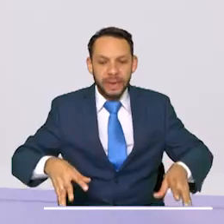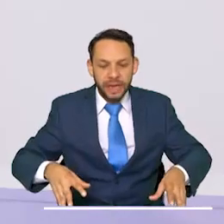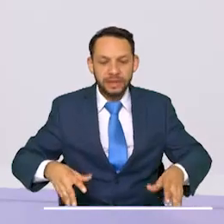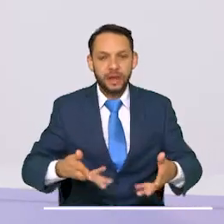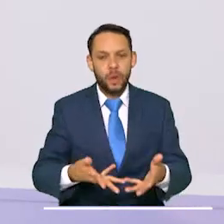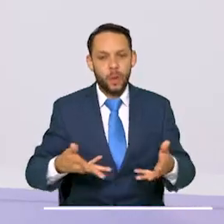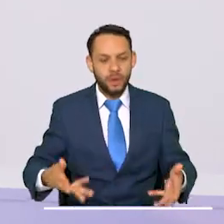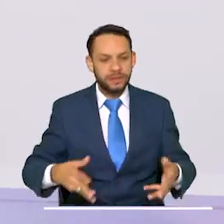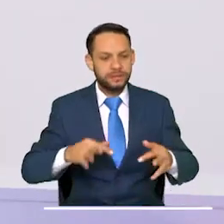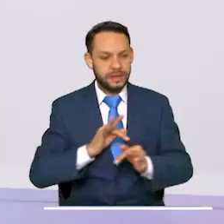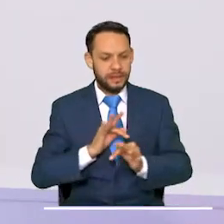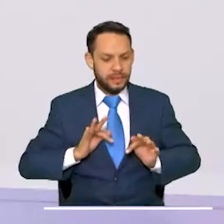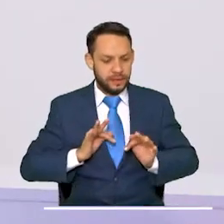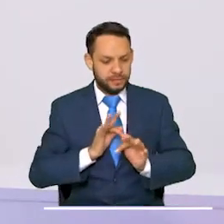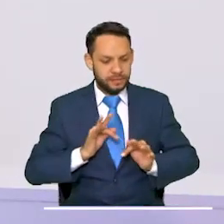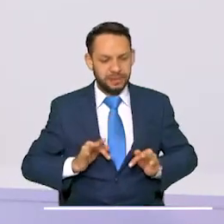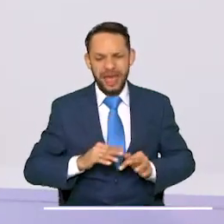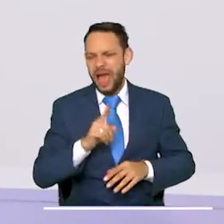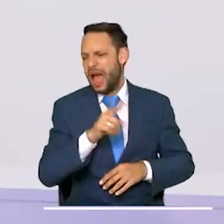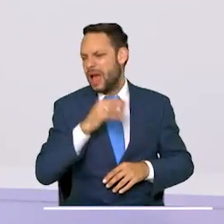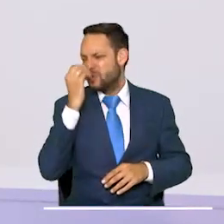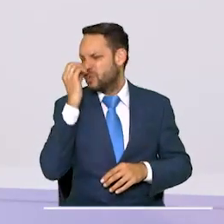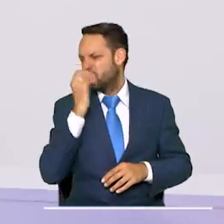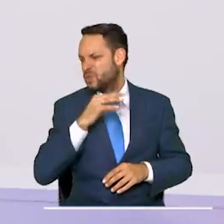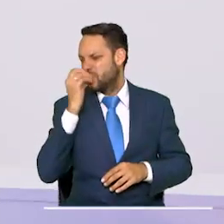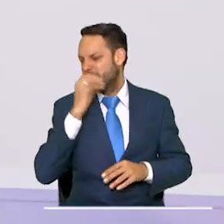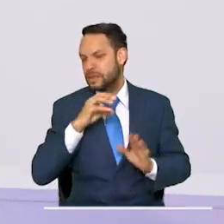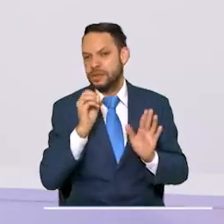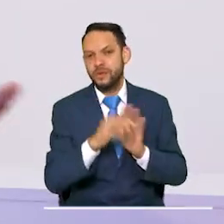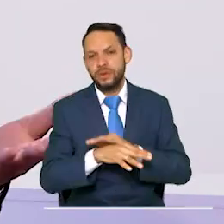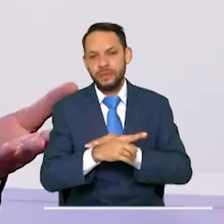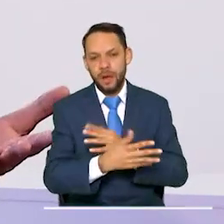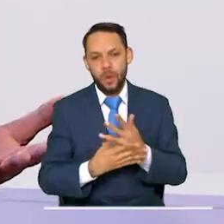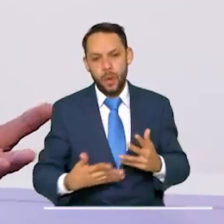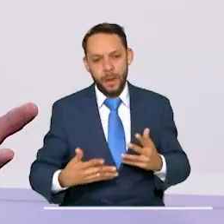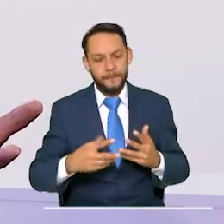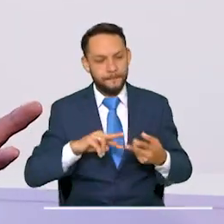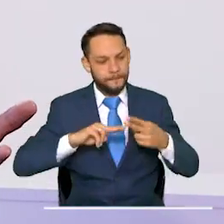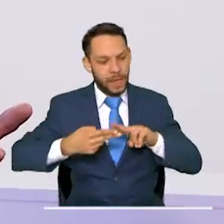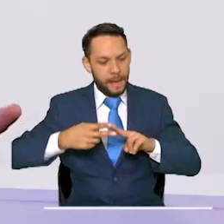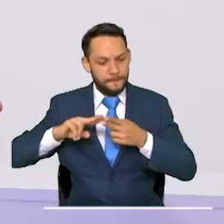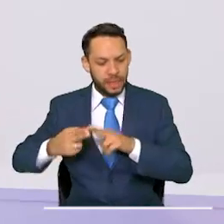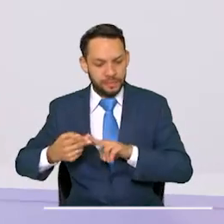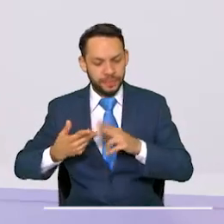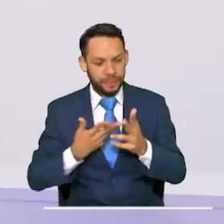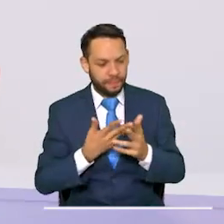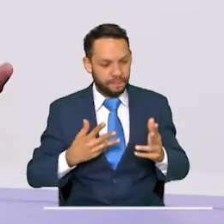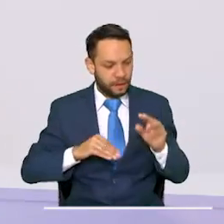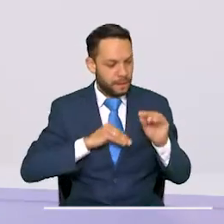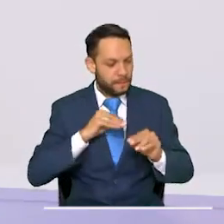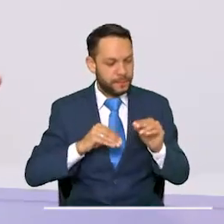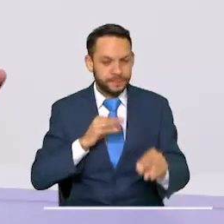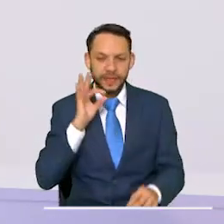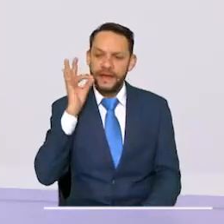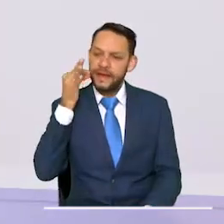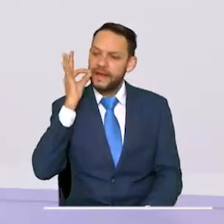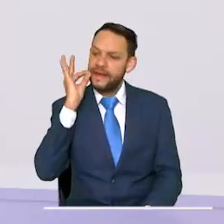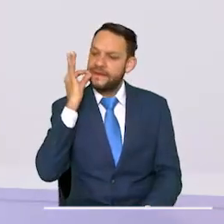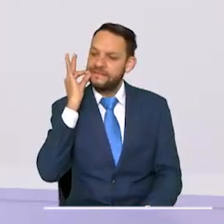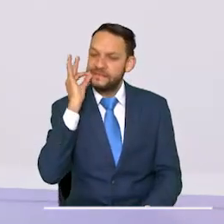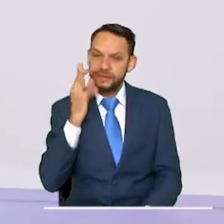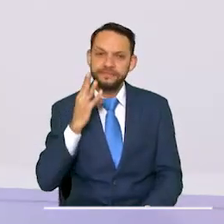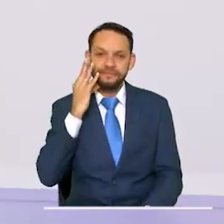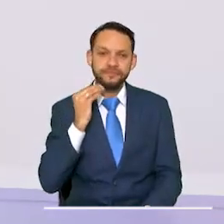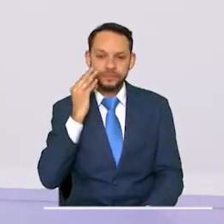con cannabis o creyendo que no sirve y es básicamente por la prescripción. Pues hay procesos artesanales también de producir café que son exitosos,